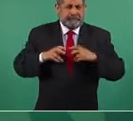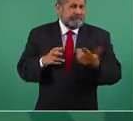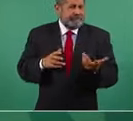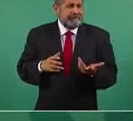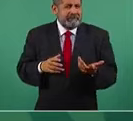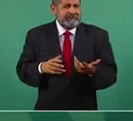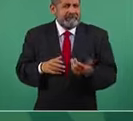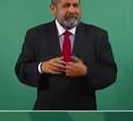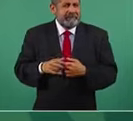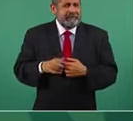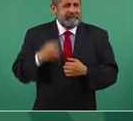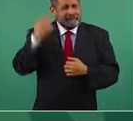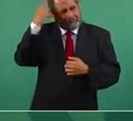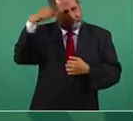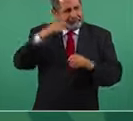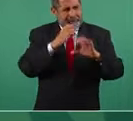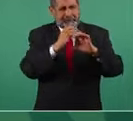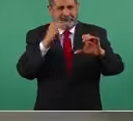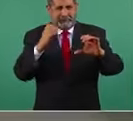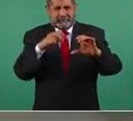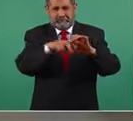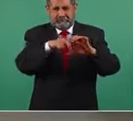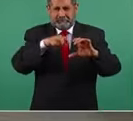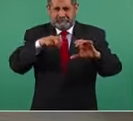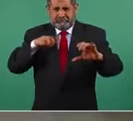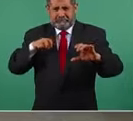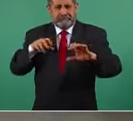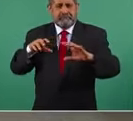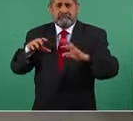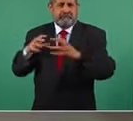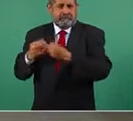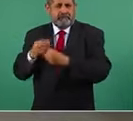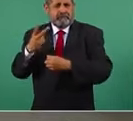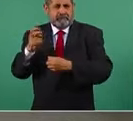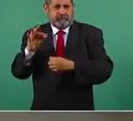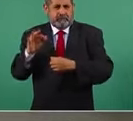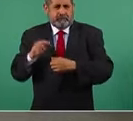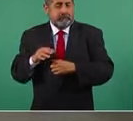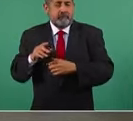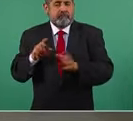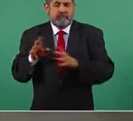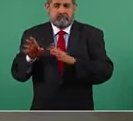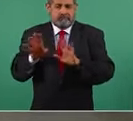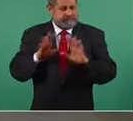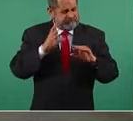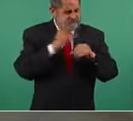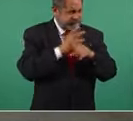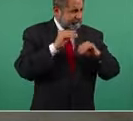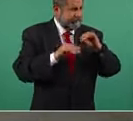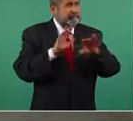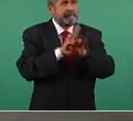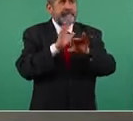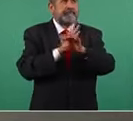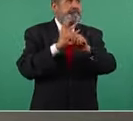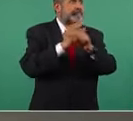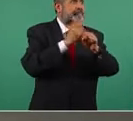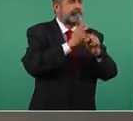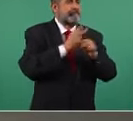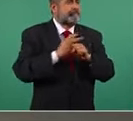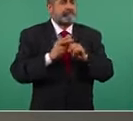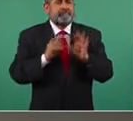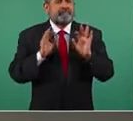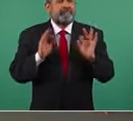en lo que es la aviación comercial, pero lo adaptaron